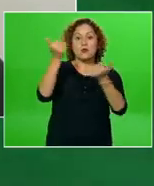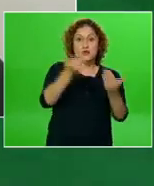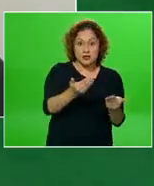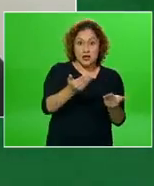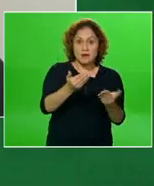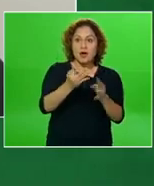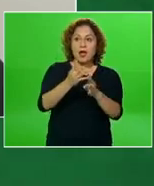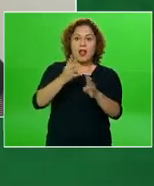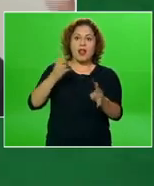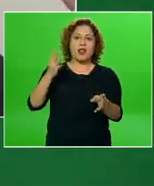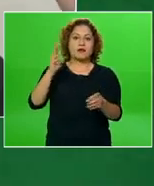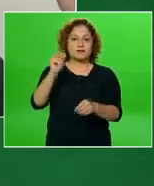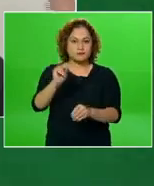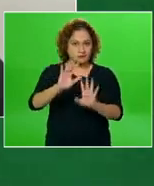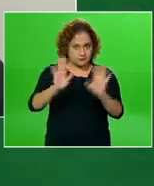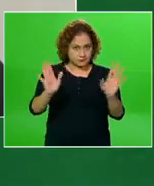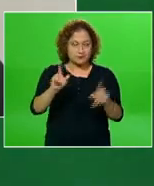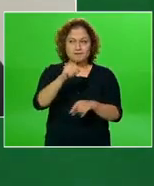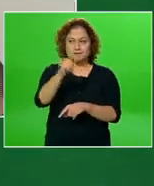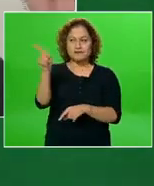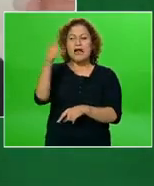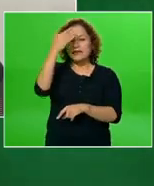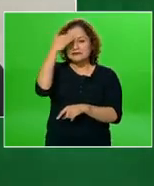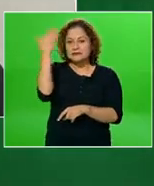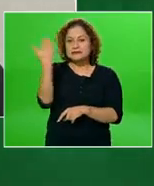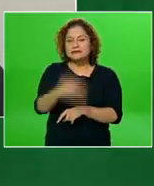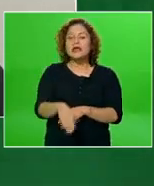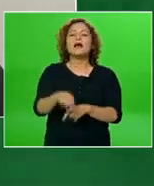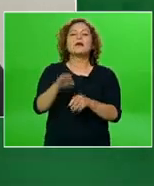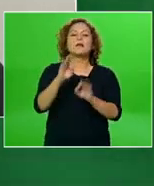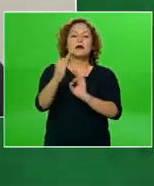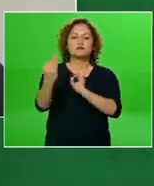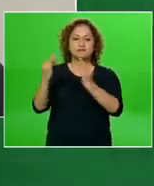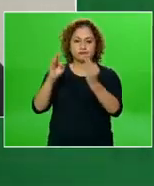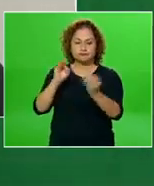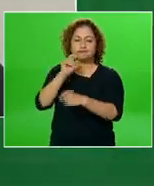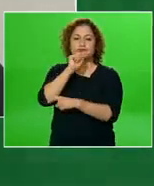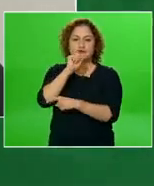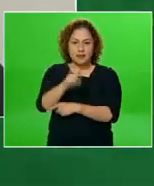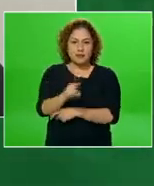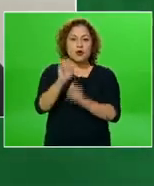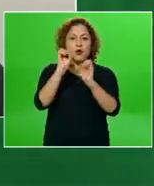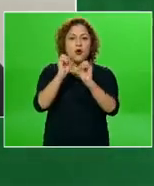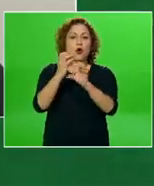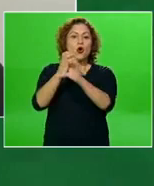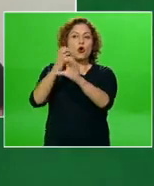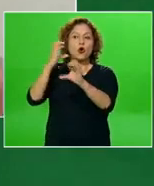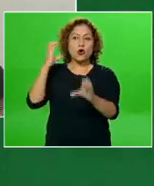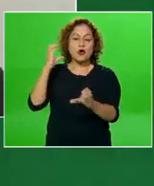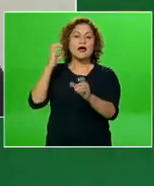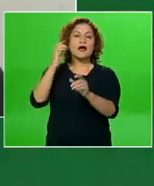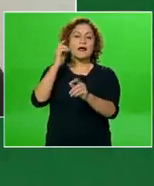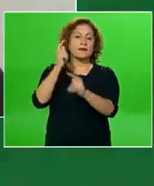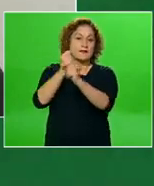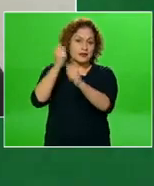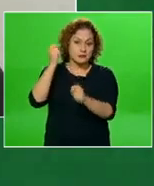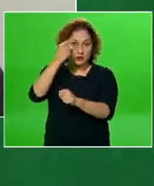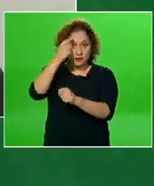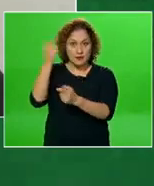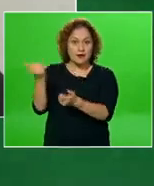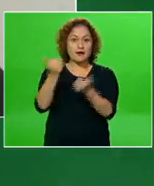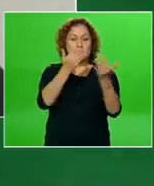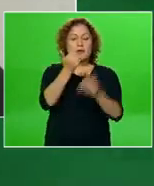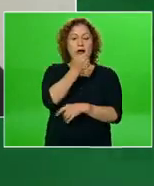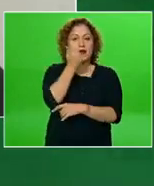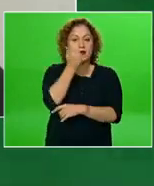tendría que regresar nuevamente a niveles previos a la pandemia sino que estarse trasladando sólo el 50 por ciento